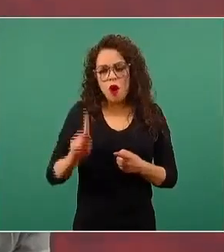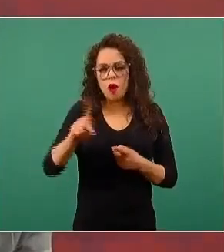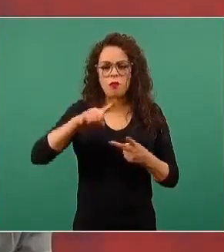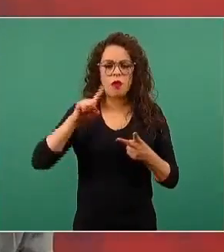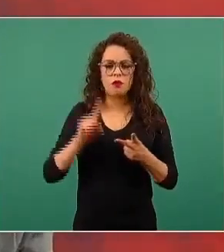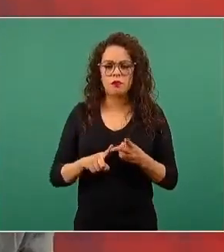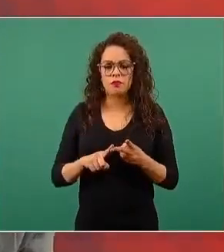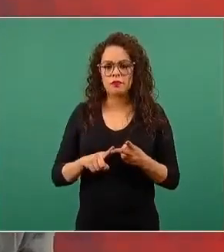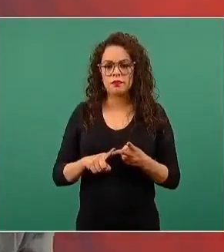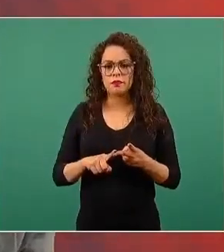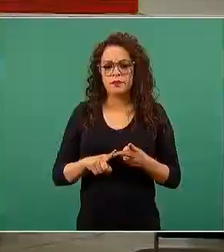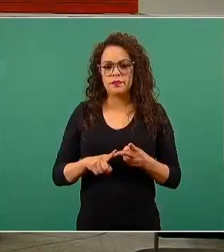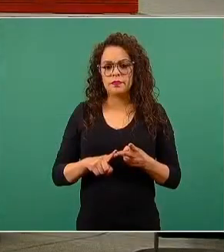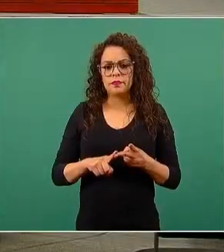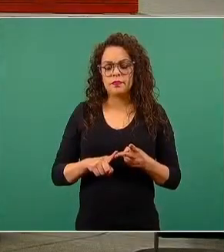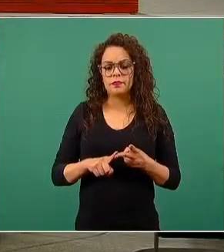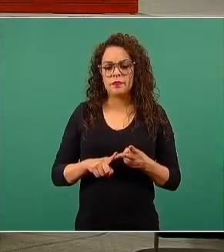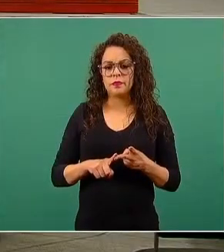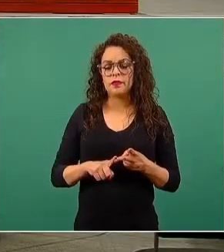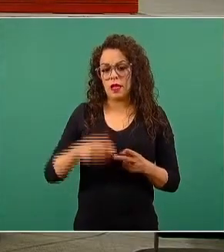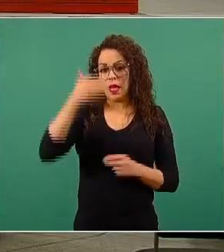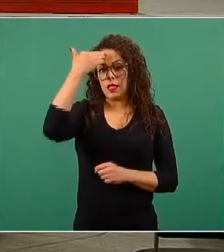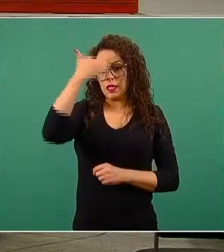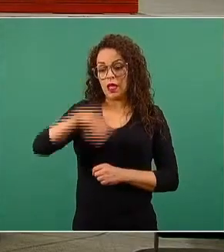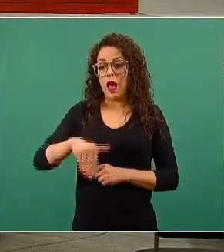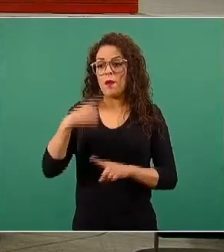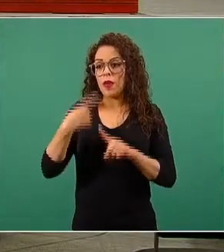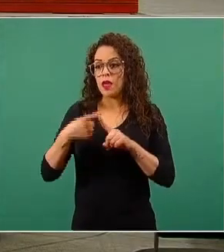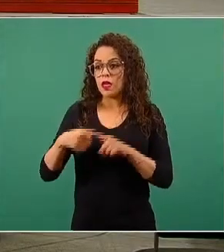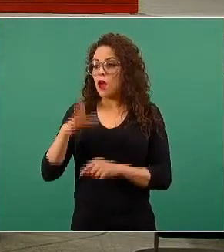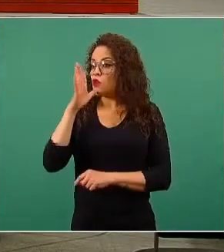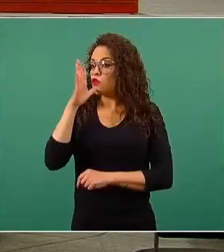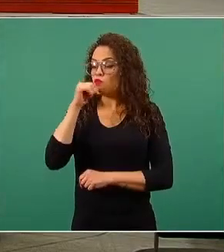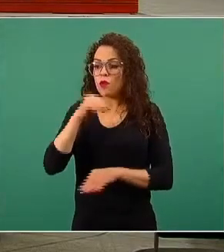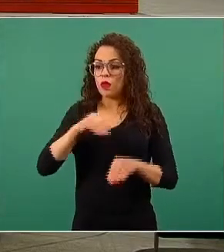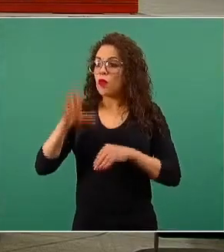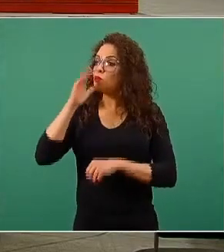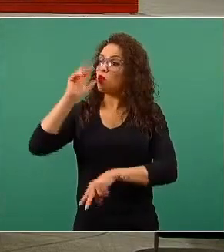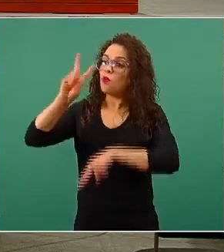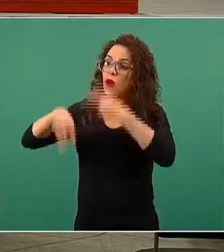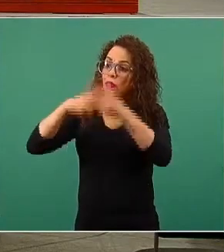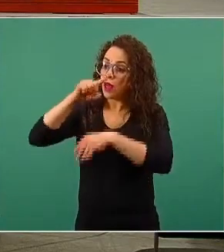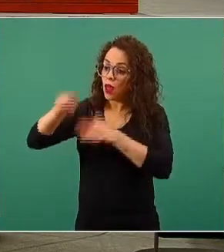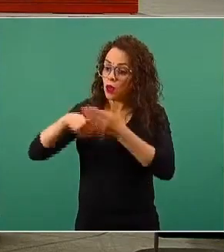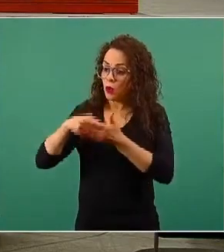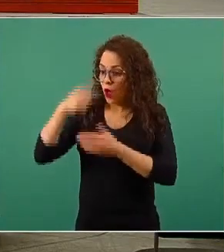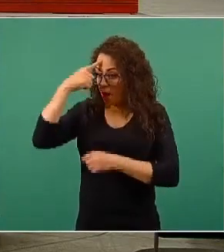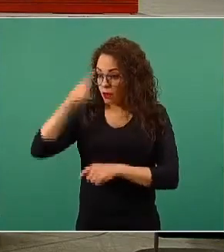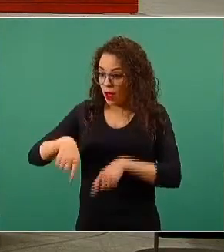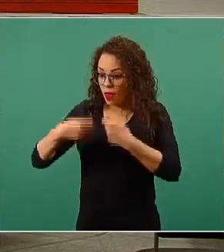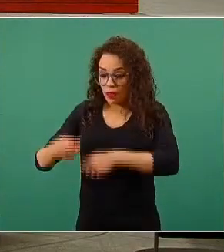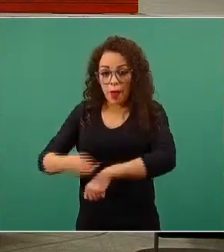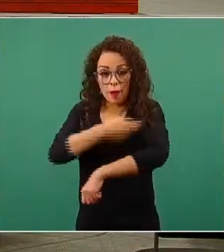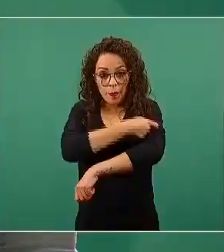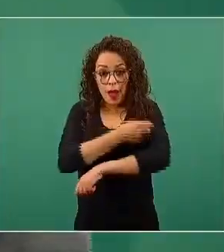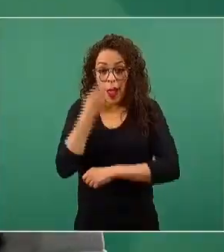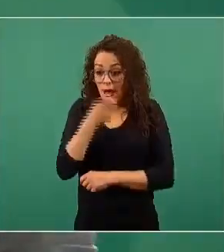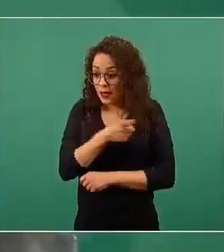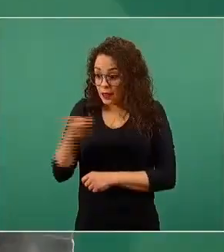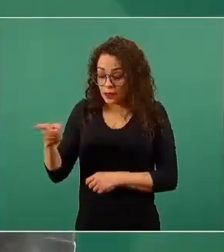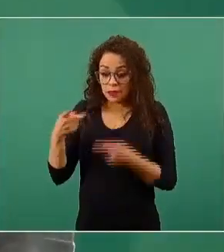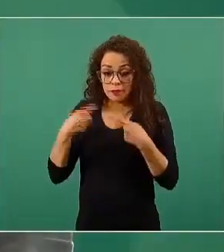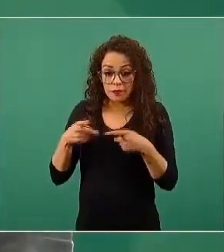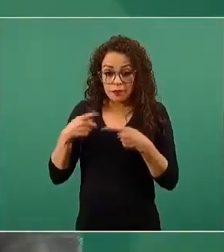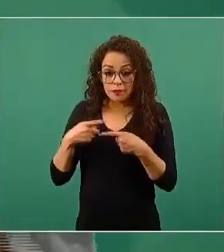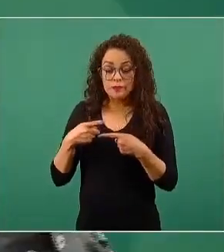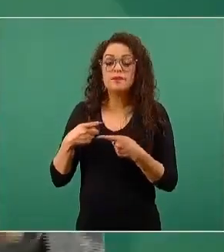que exista conocimiento de quienes tienen un problema de movilidad, y estas personas que conforman las